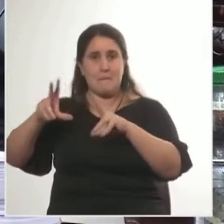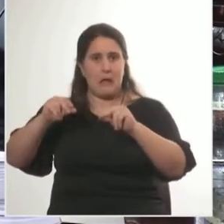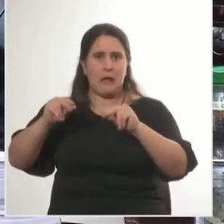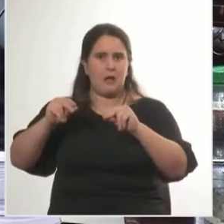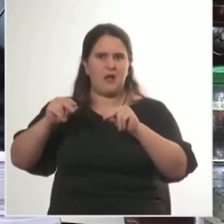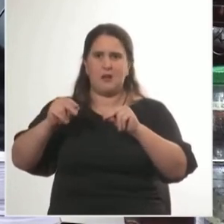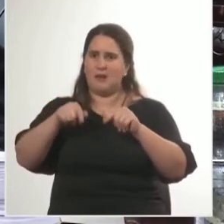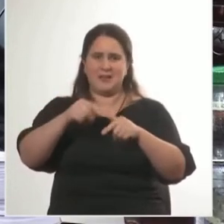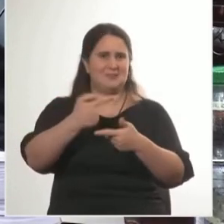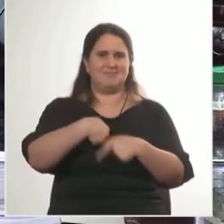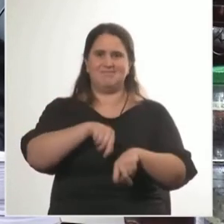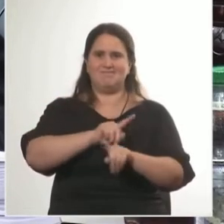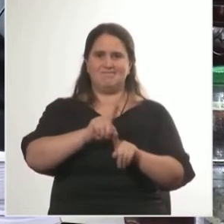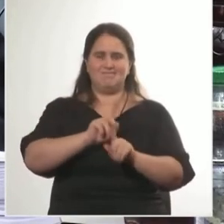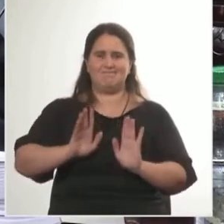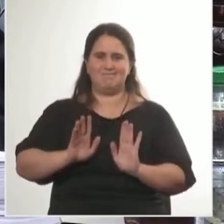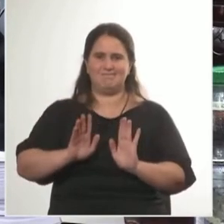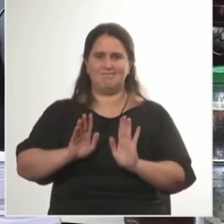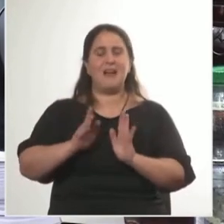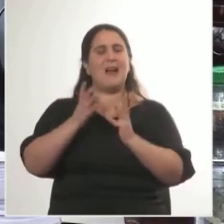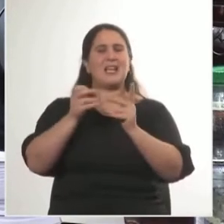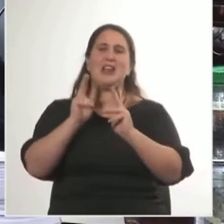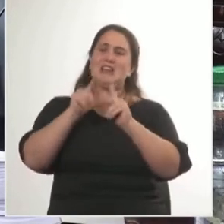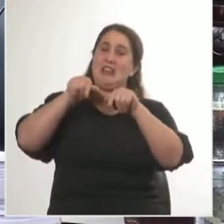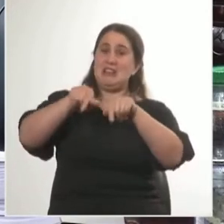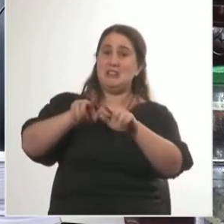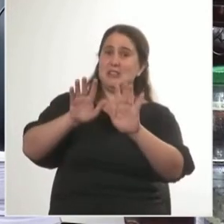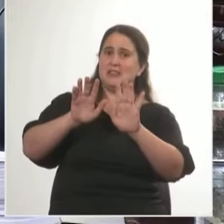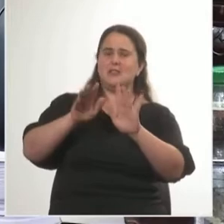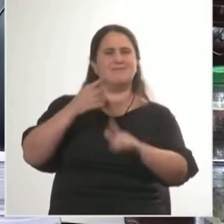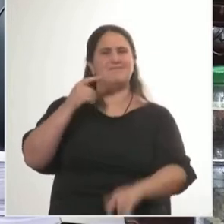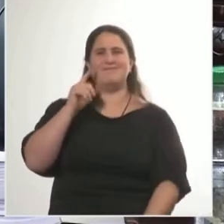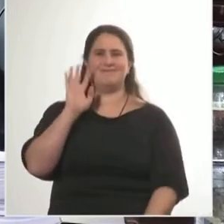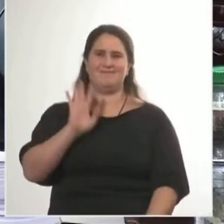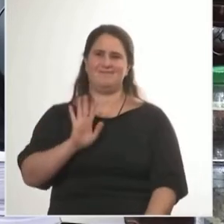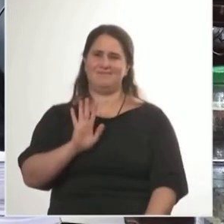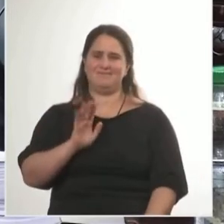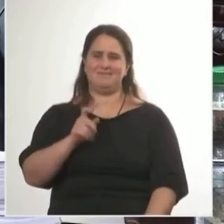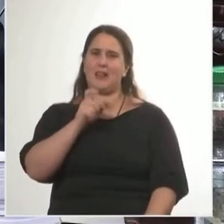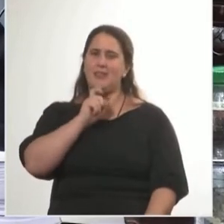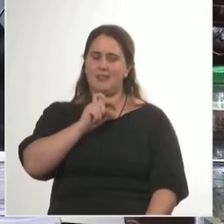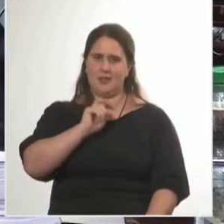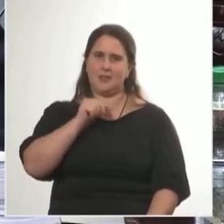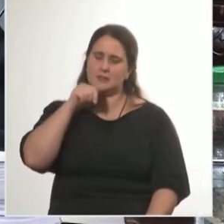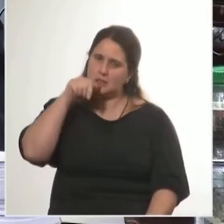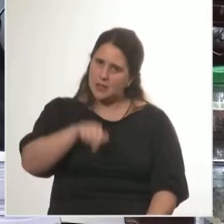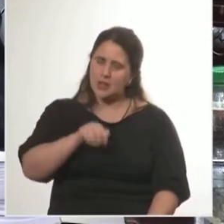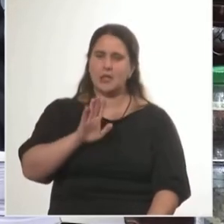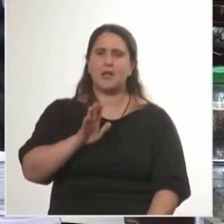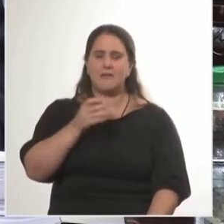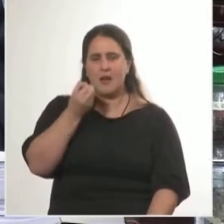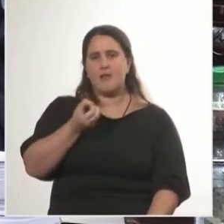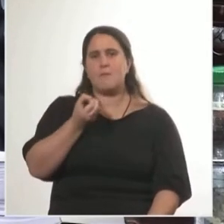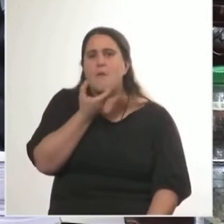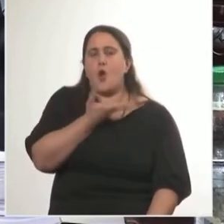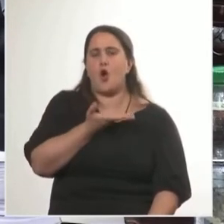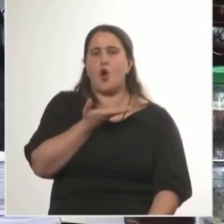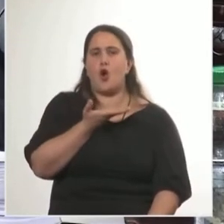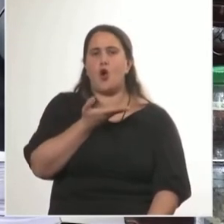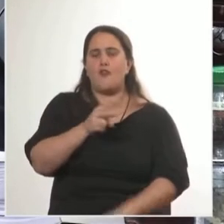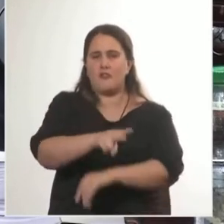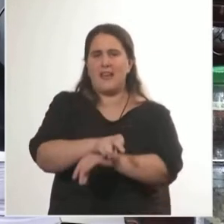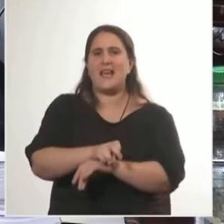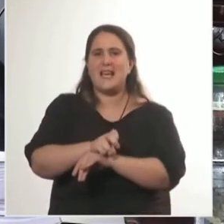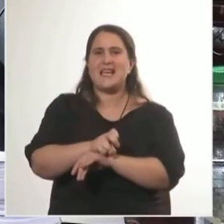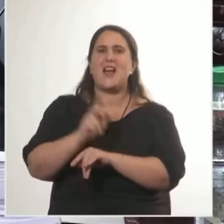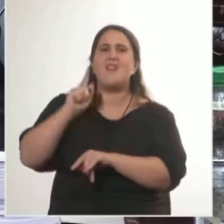estatal. Si se nos quiere vender esa idea, no es cierta. Acá la mejora fiscal